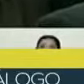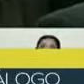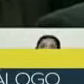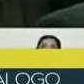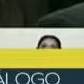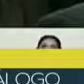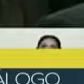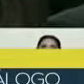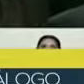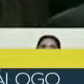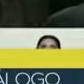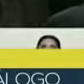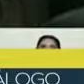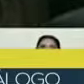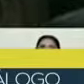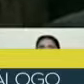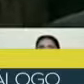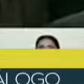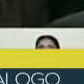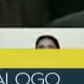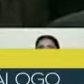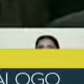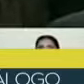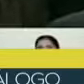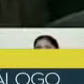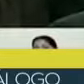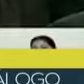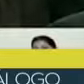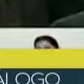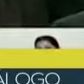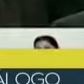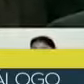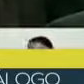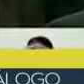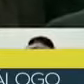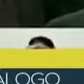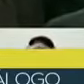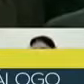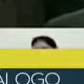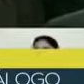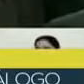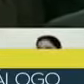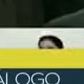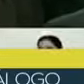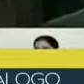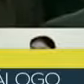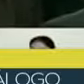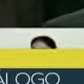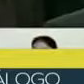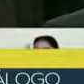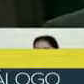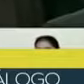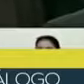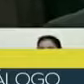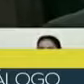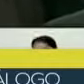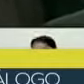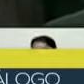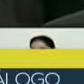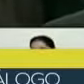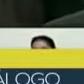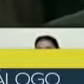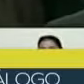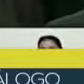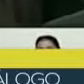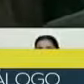filial Citgo, dado que el presidente Trump reconoció a Juan Guaidó como presidente interino de Venezuela. Y por último,